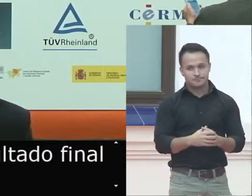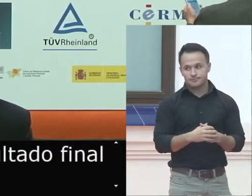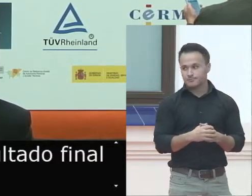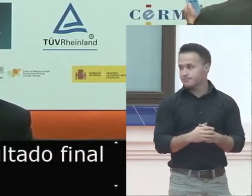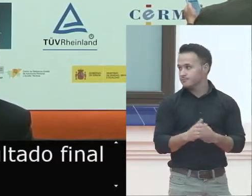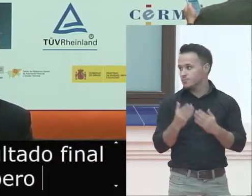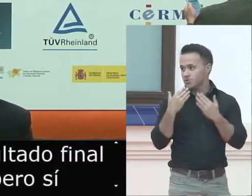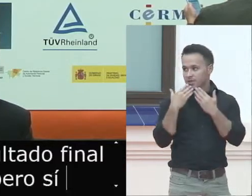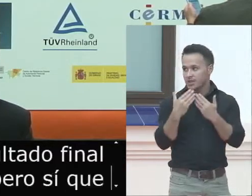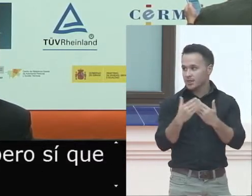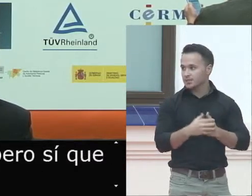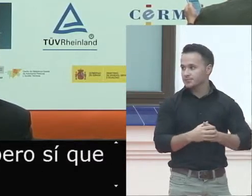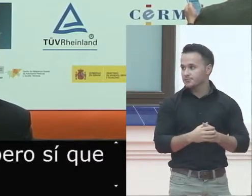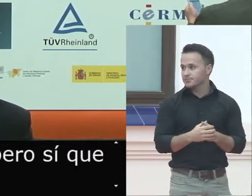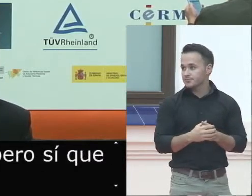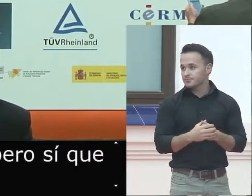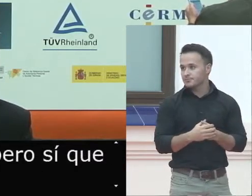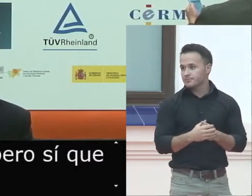Muchas gracias.